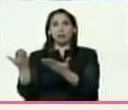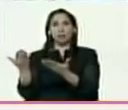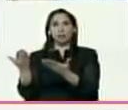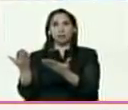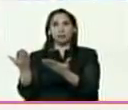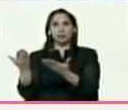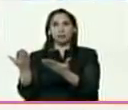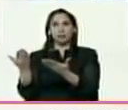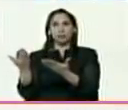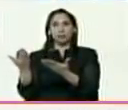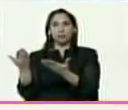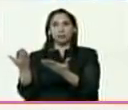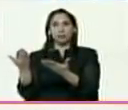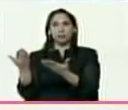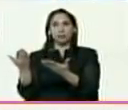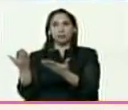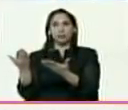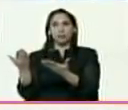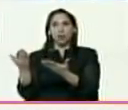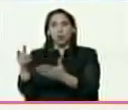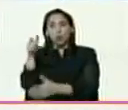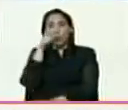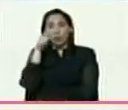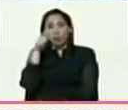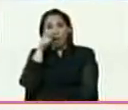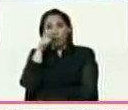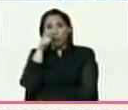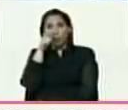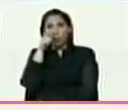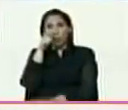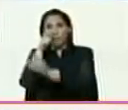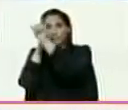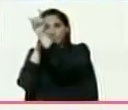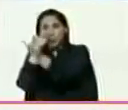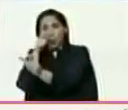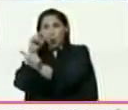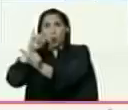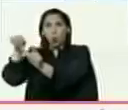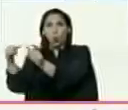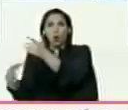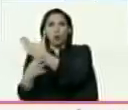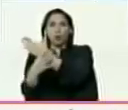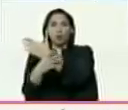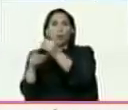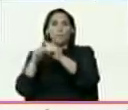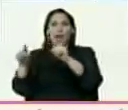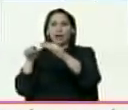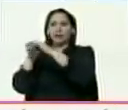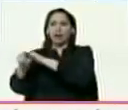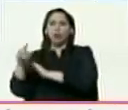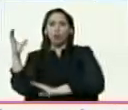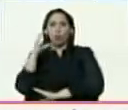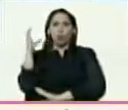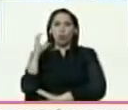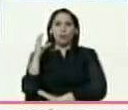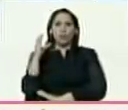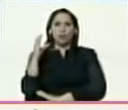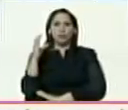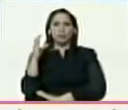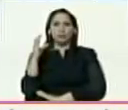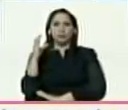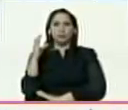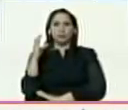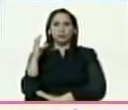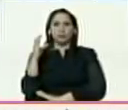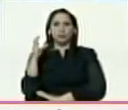de entregaron la custodia de este ciudadano why do para entrar a colombia nada más y nada menos